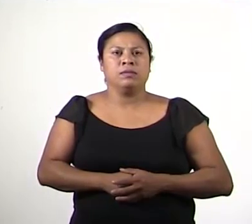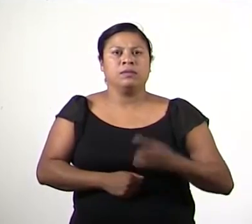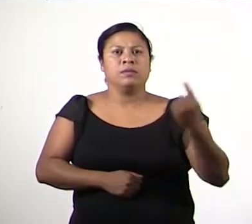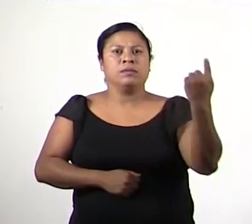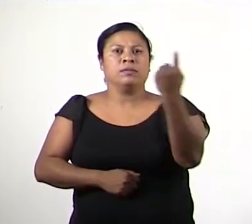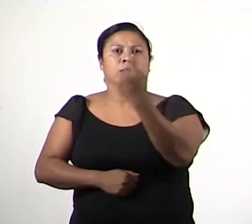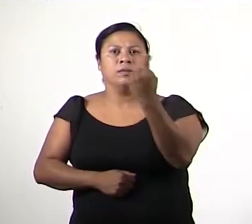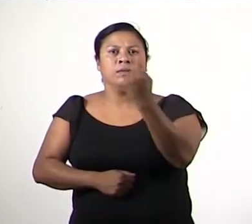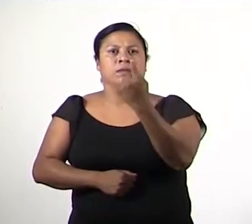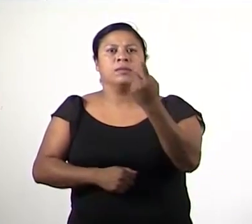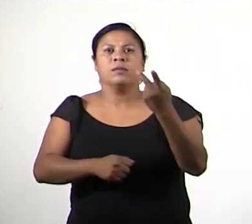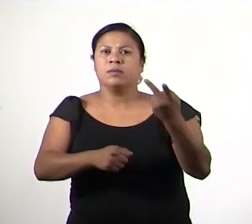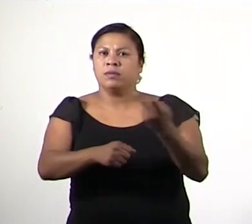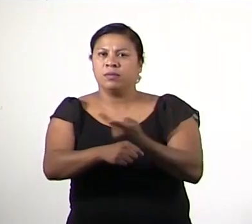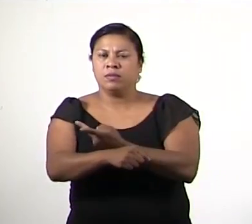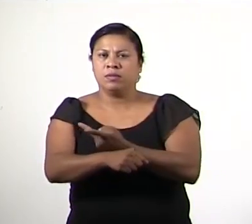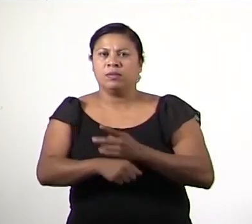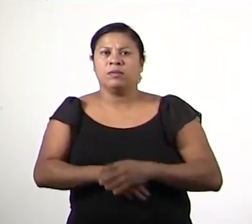¿qué pasó